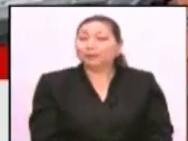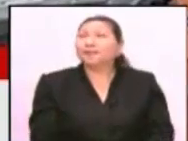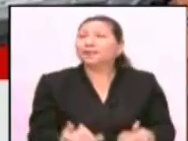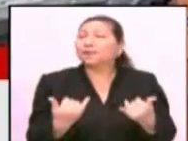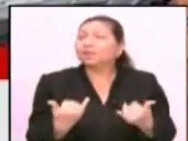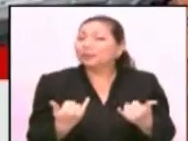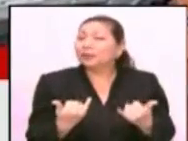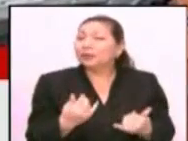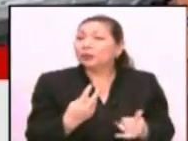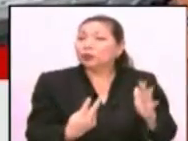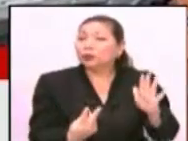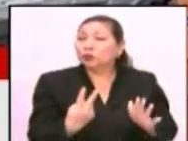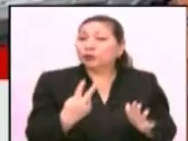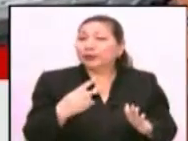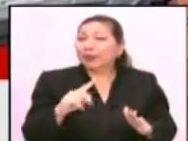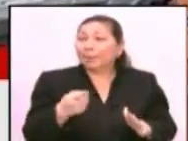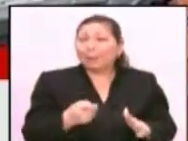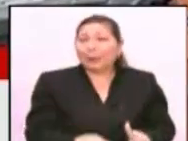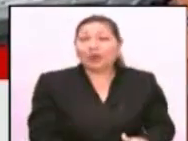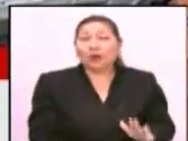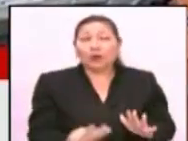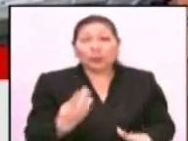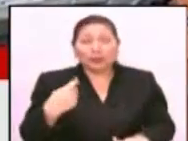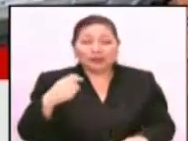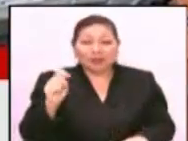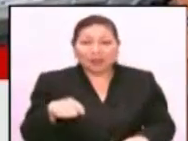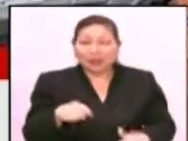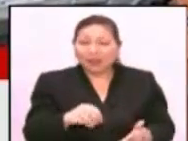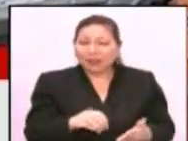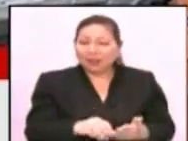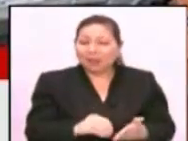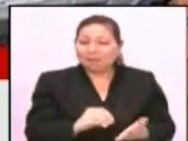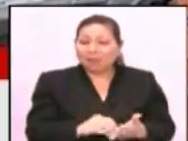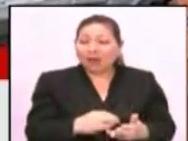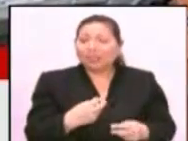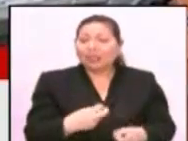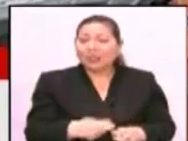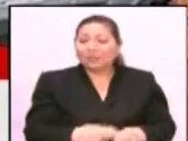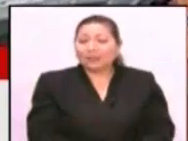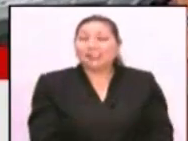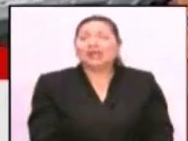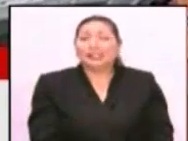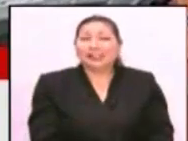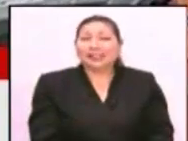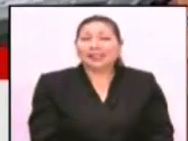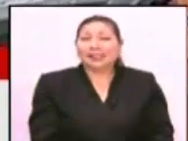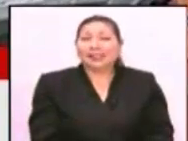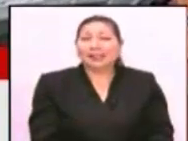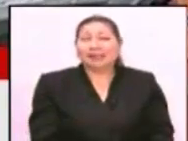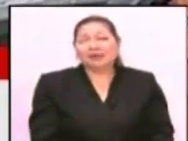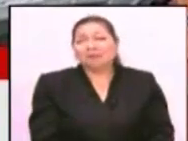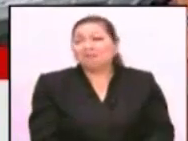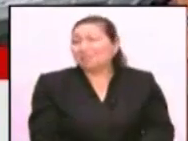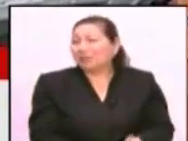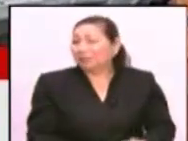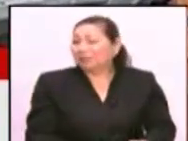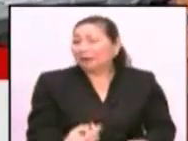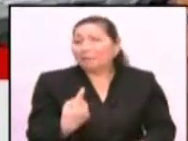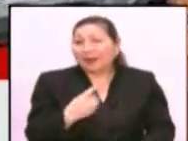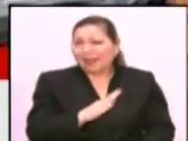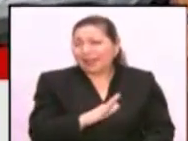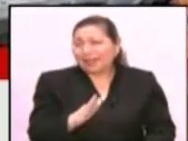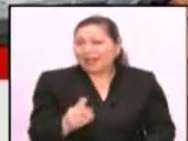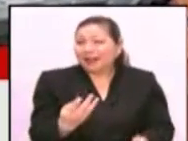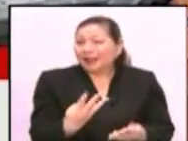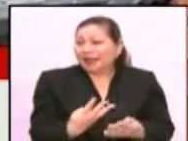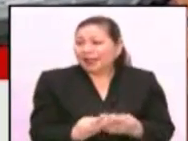ellos hay 12.000 internos, un 14% de la población que ha cometido los delitos más graves. Y acá creo que nadie va a discutir que para ellos también